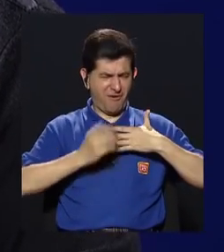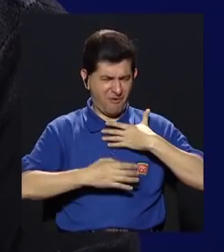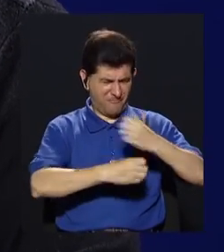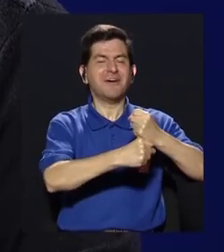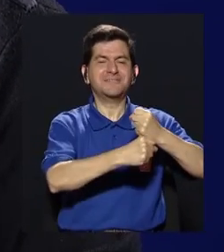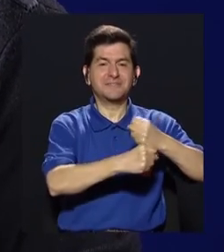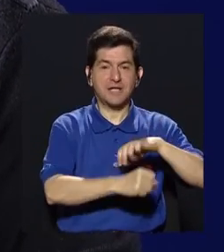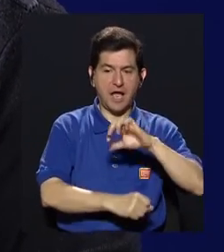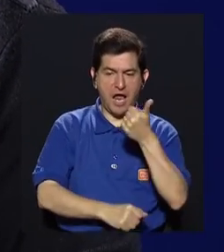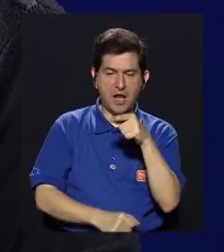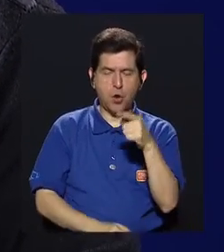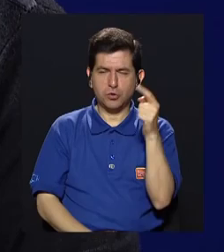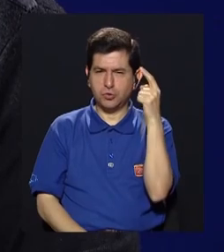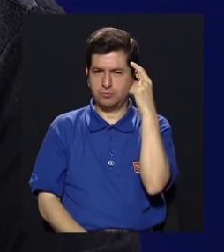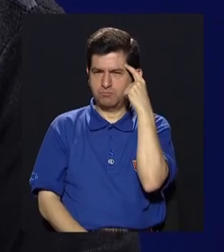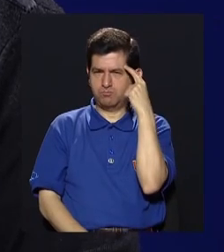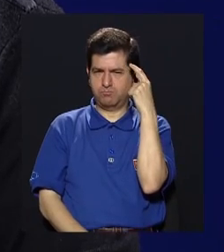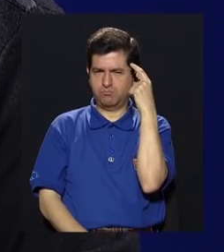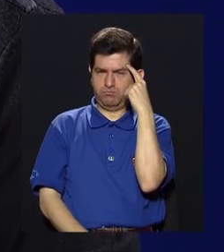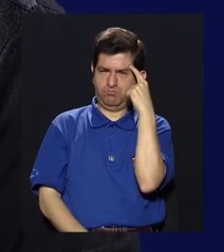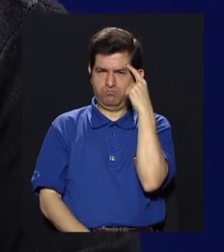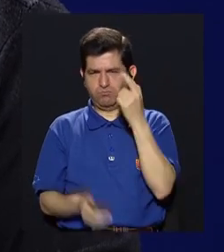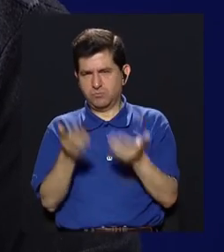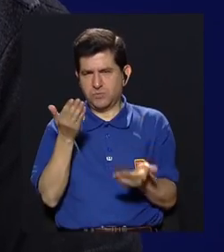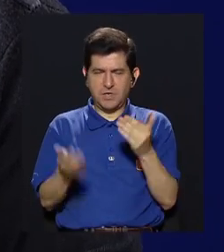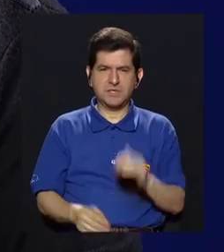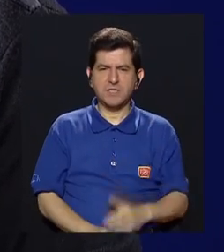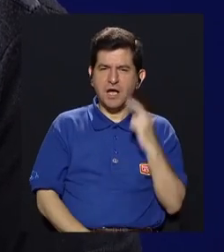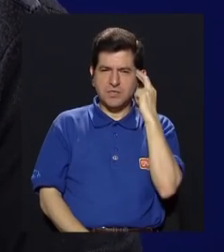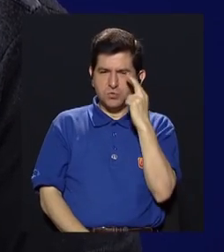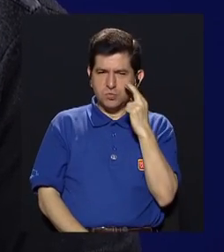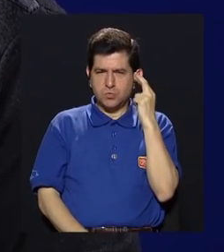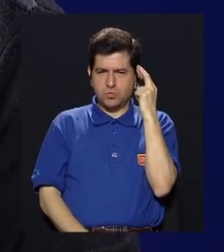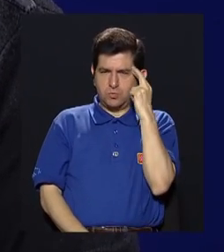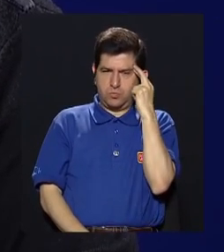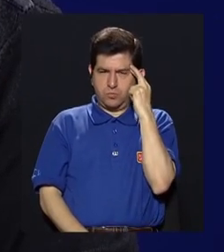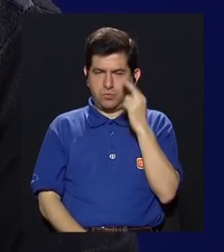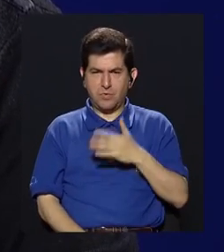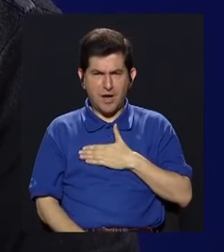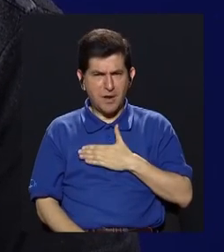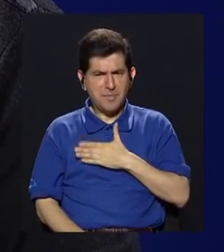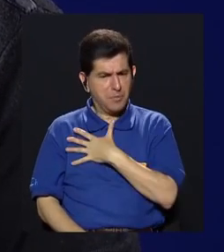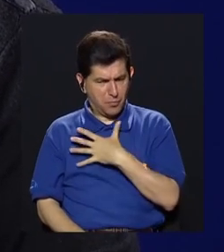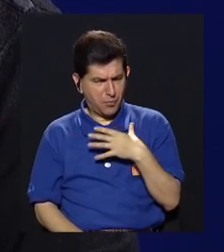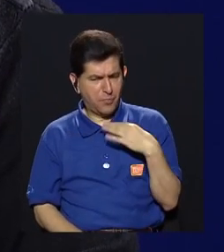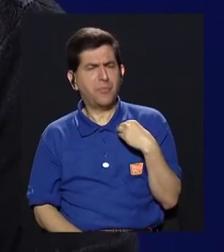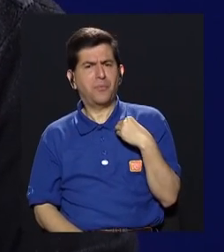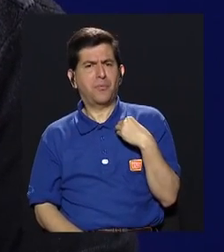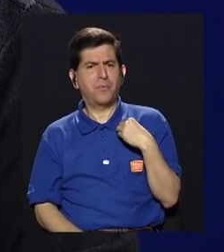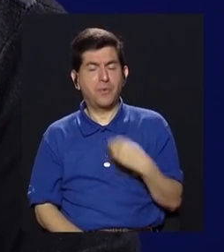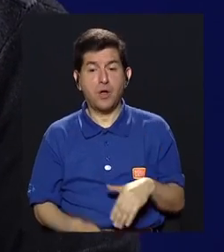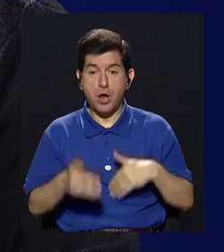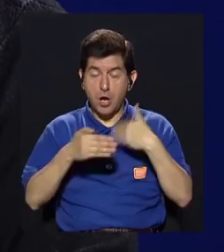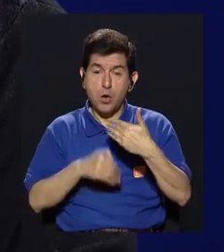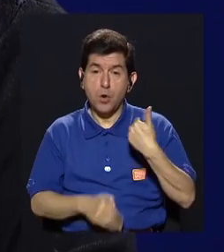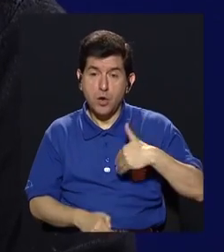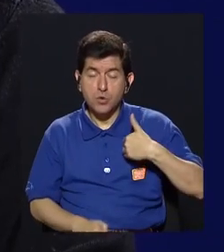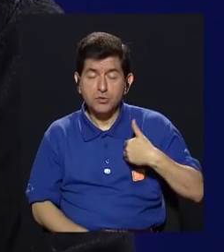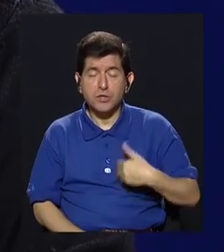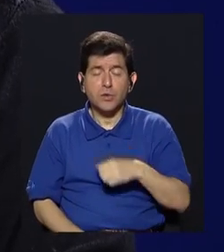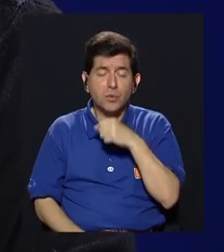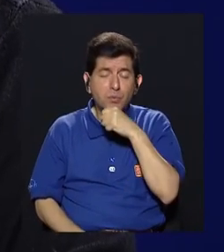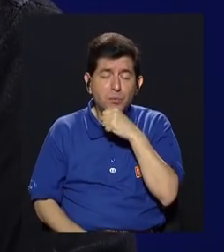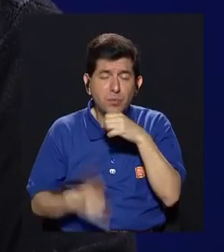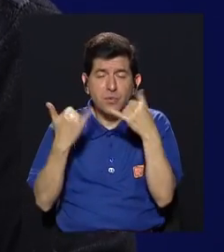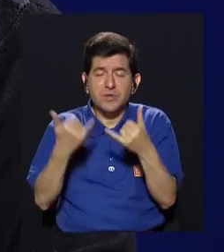el otro es como más pensativo más más de reflexionar eso a mí me encantó también y después hay un señor mayor